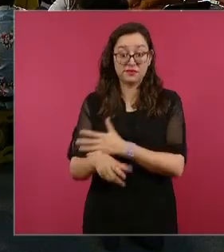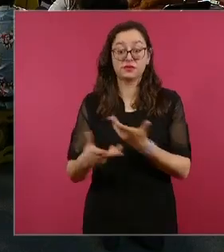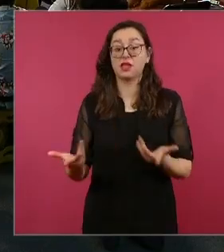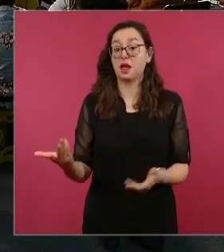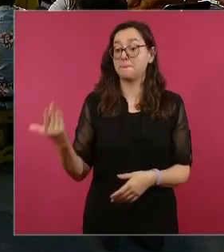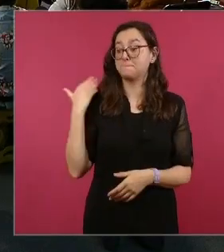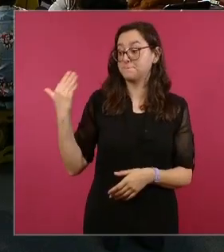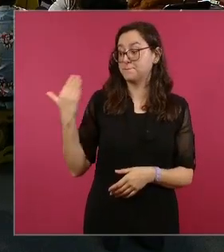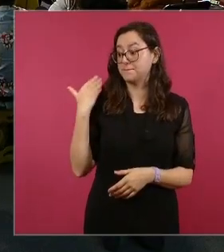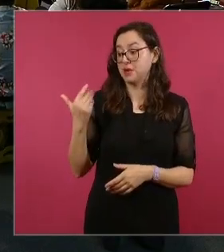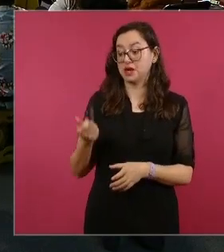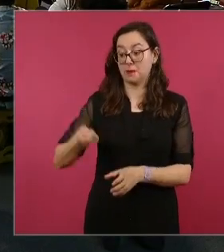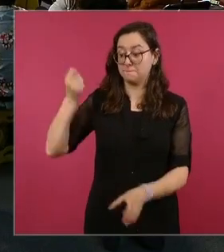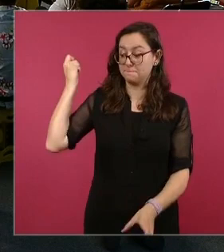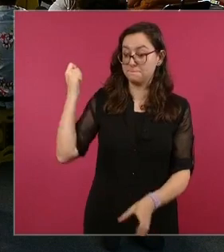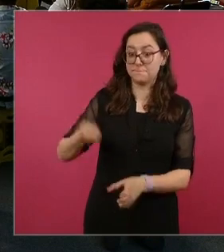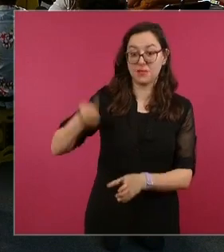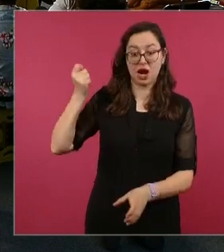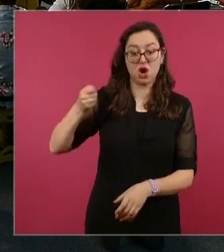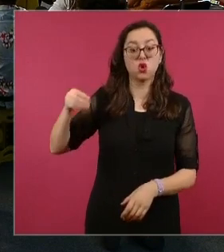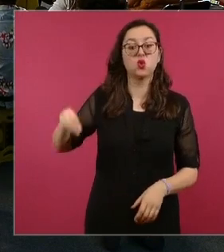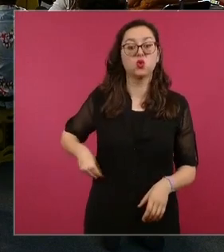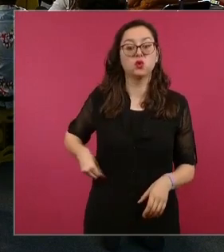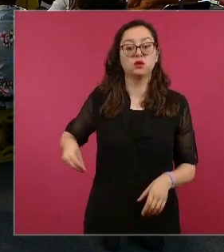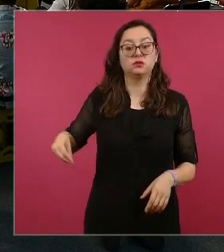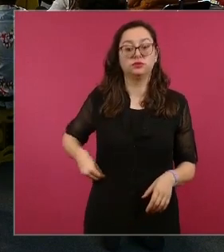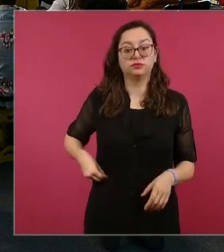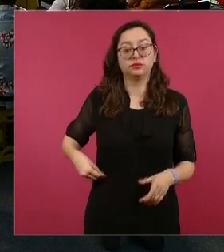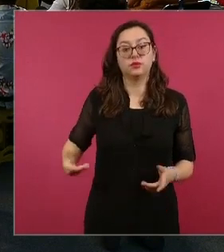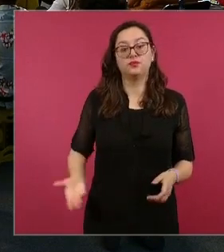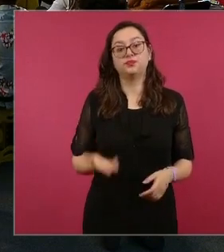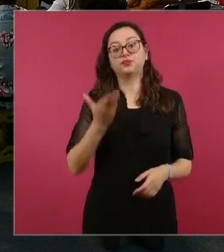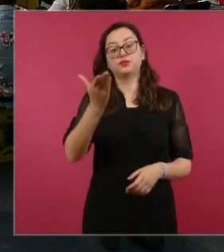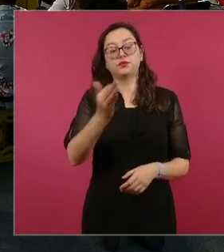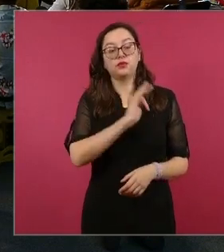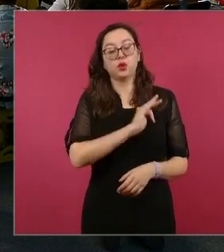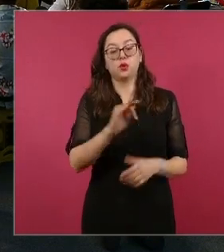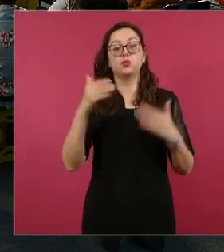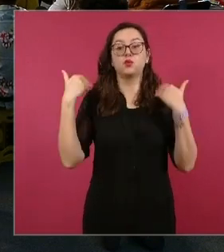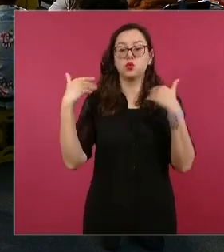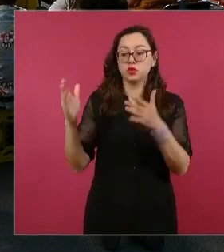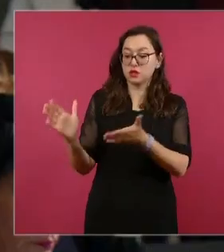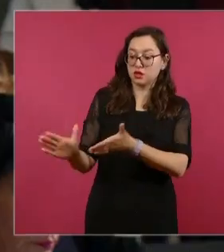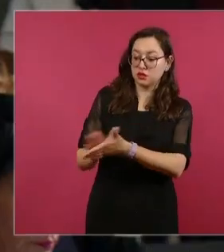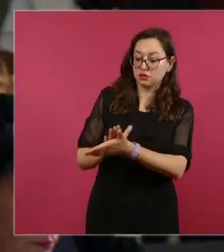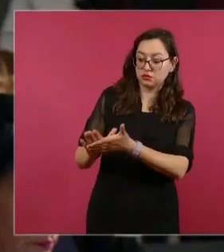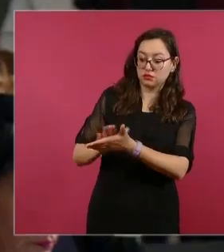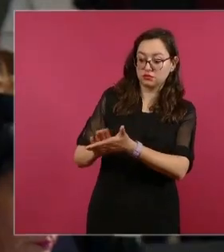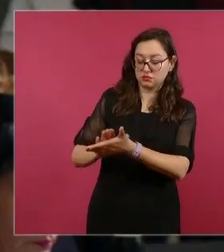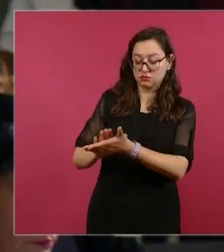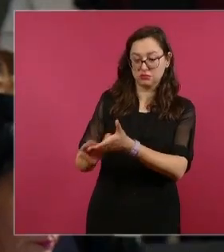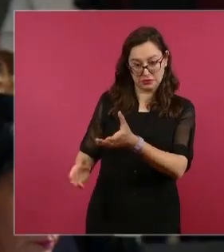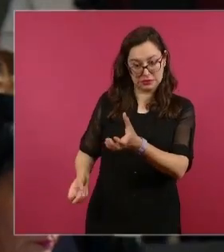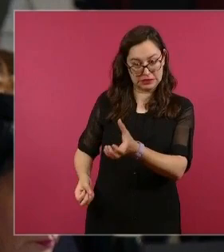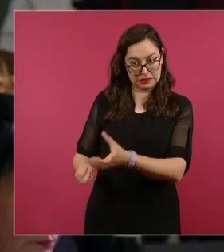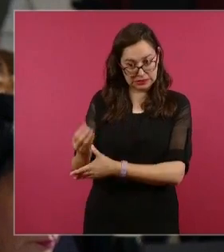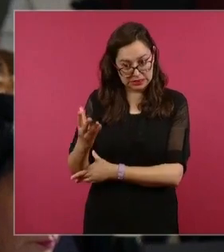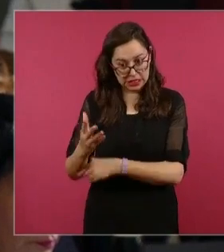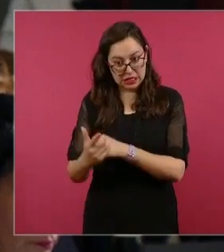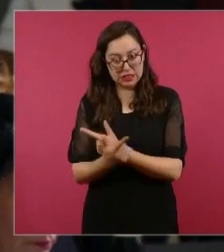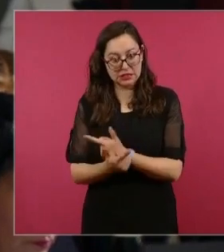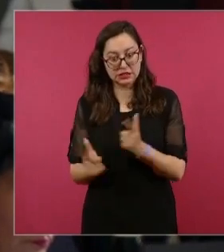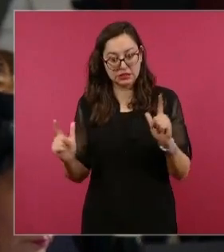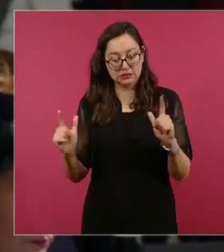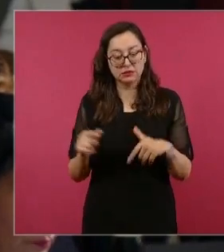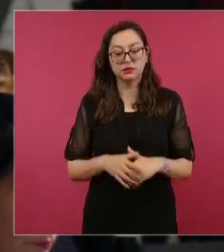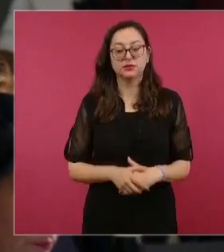se le acaban de dar el pasado febrero, saber si esto procede o no procede, presidente, o qué manera hay para este